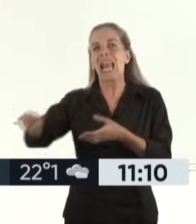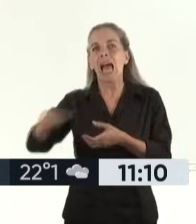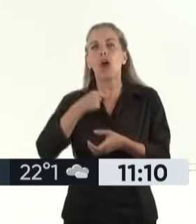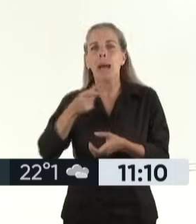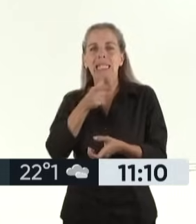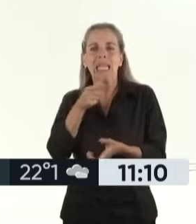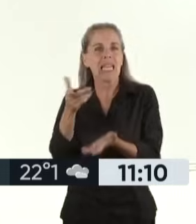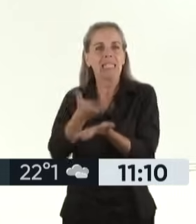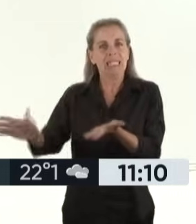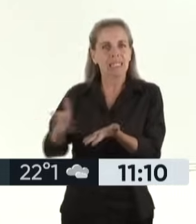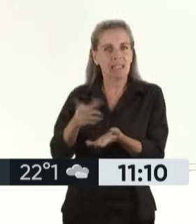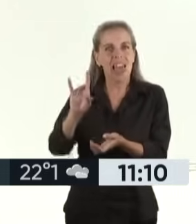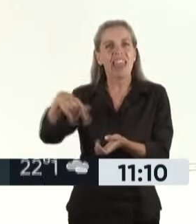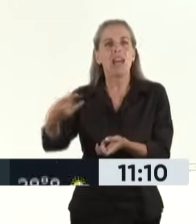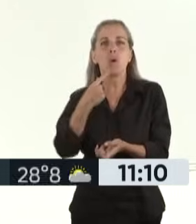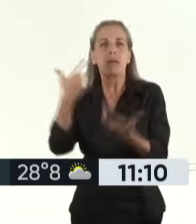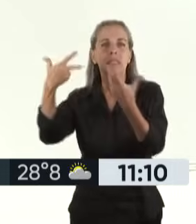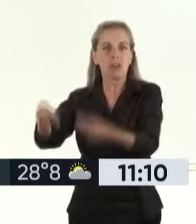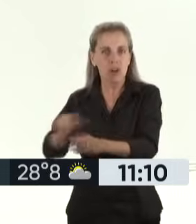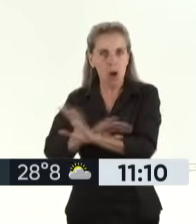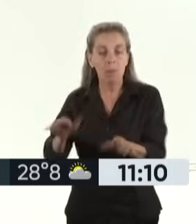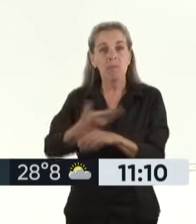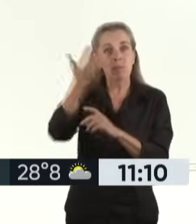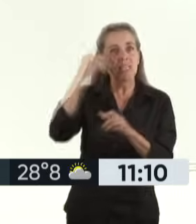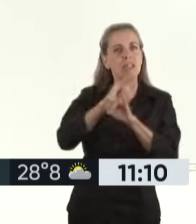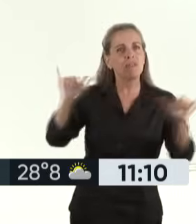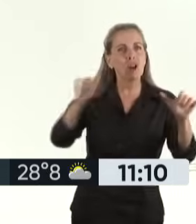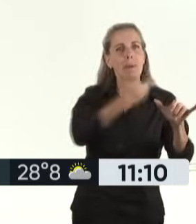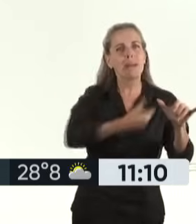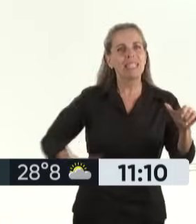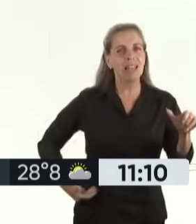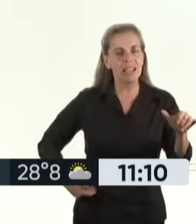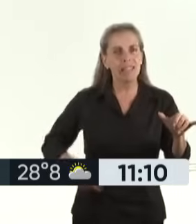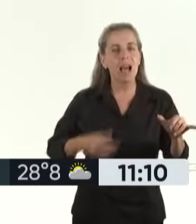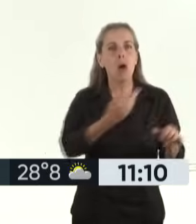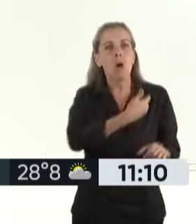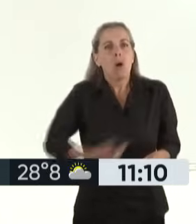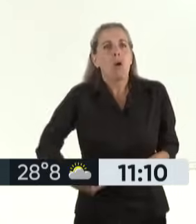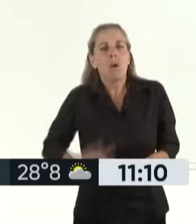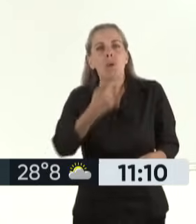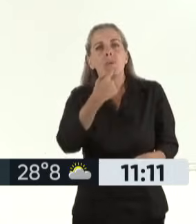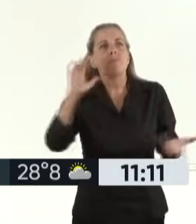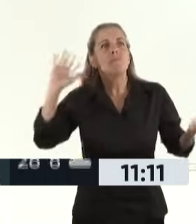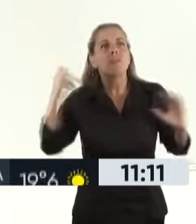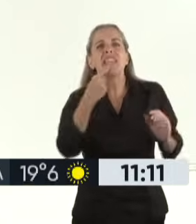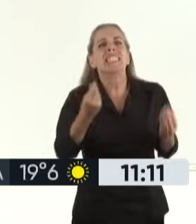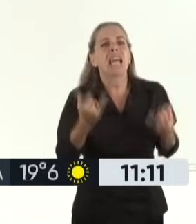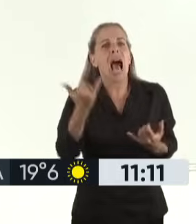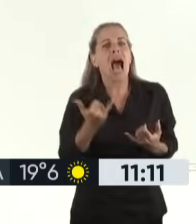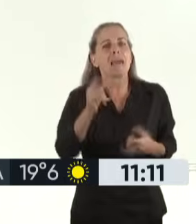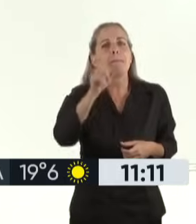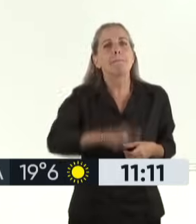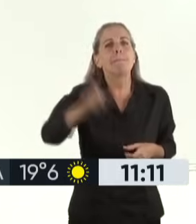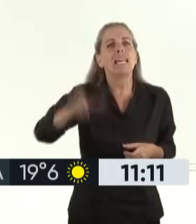preguntar estrictamente sobre el comunicado ayer de la presidencia y en especial cuando el gobierno habla de una agenda inconsulta que están